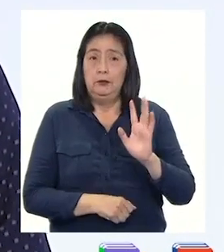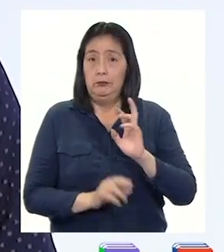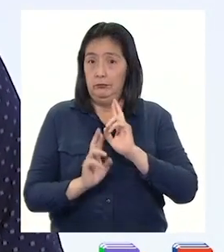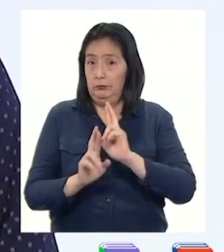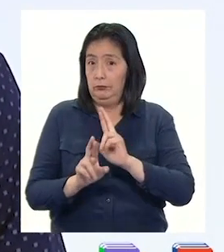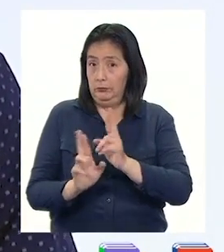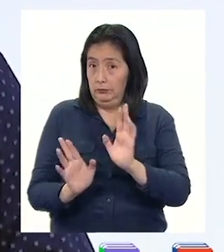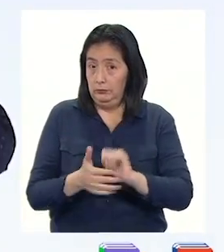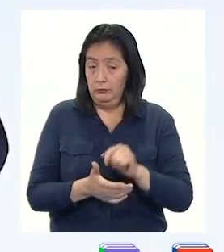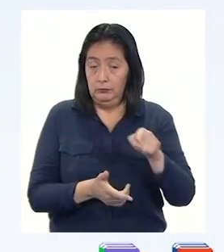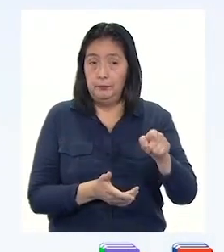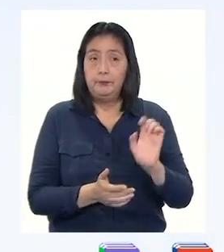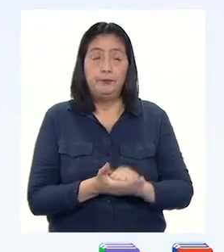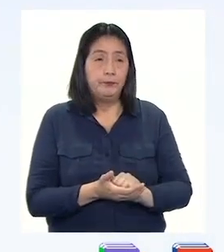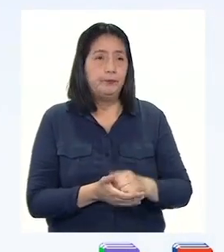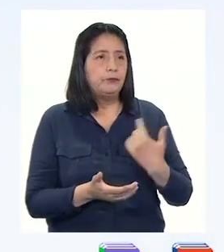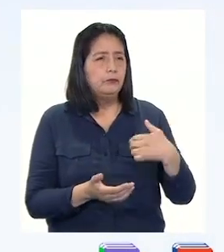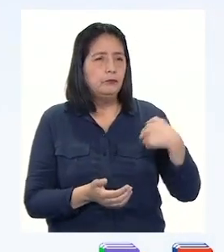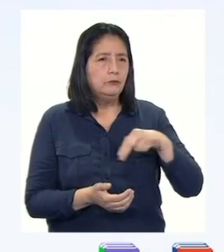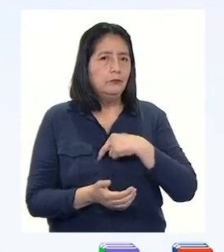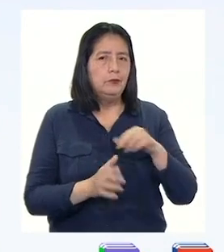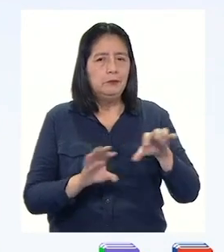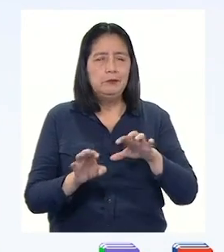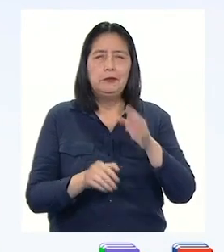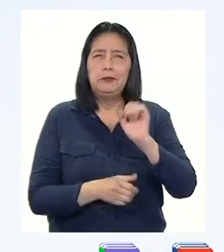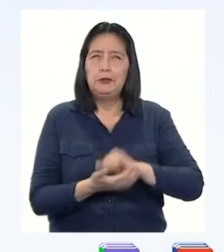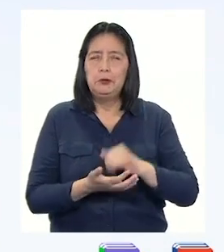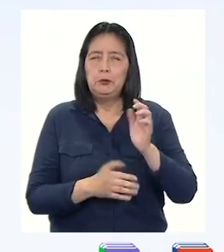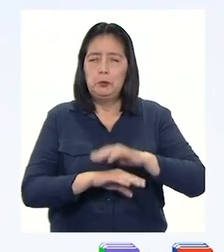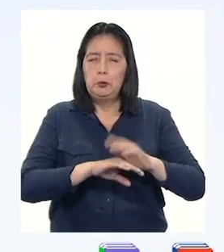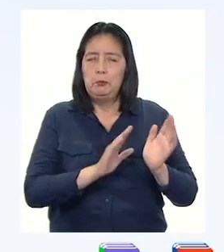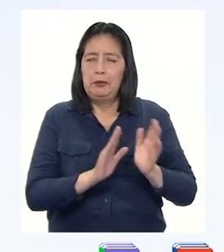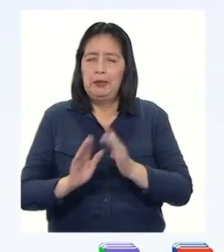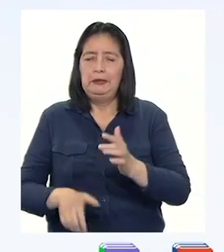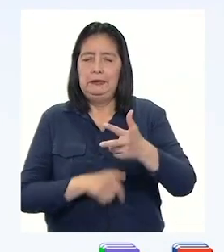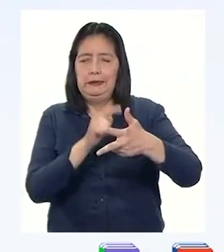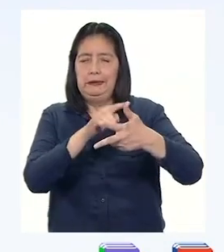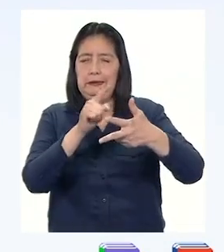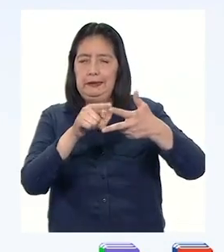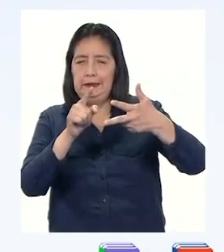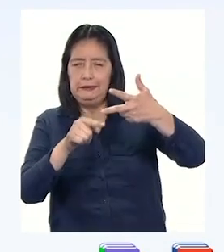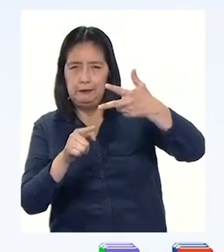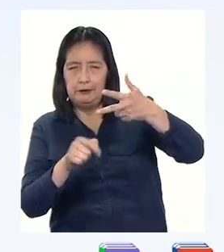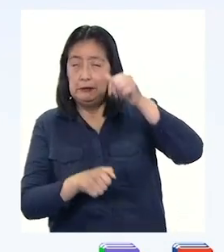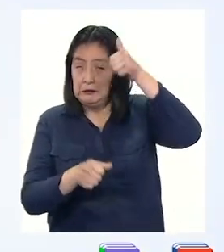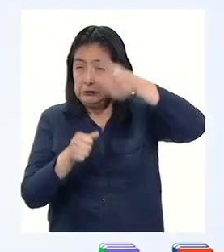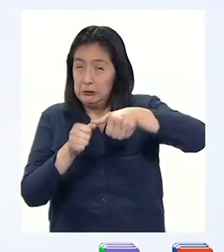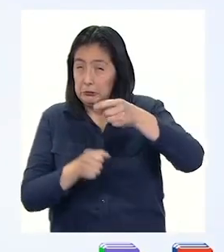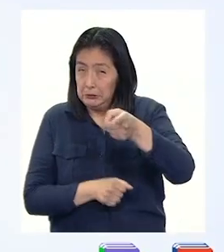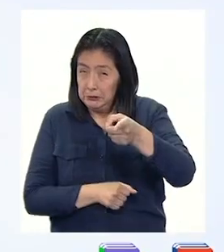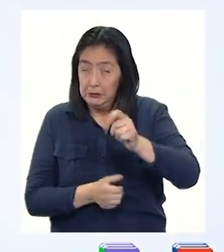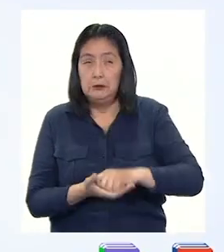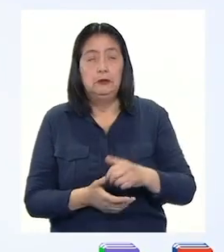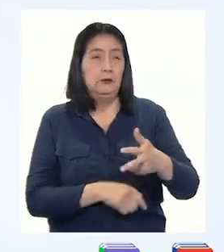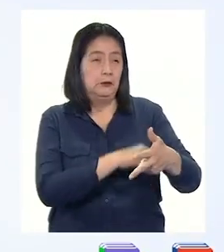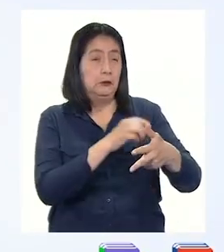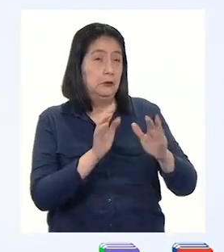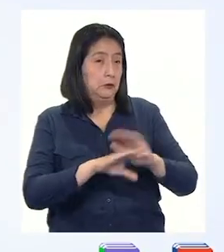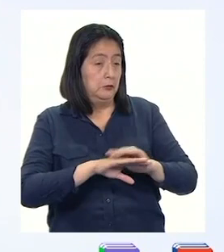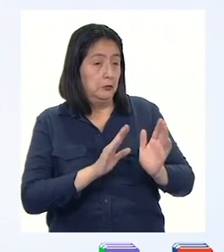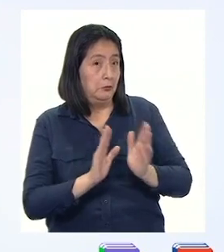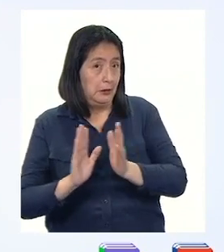resolver este problema, habíamos elaborado también un plan de 3 pasos. ¿Recuerdan? Nuestro